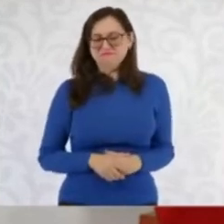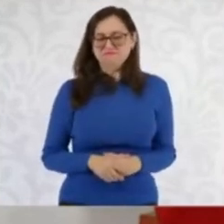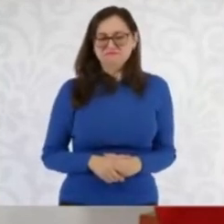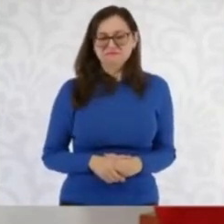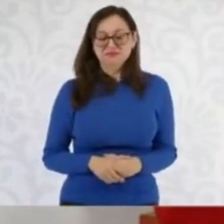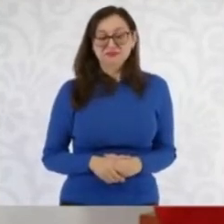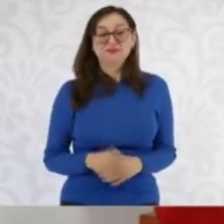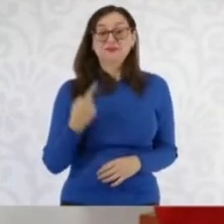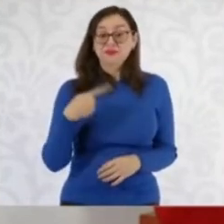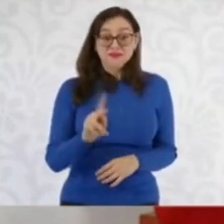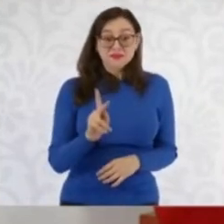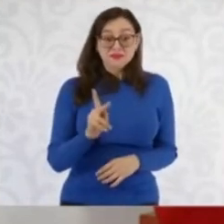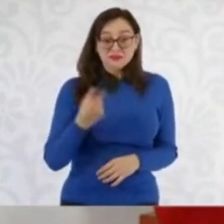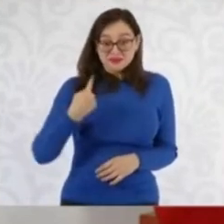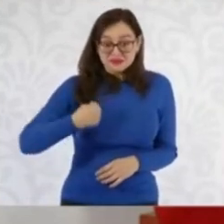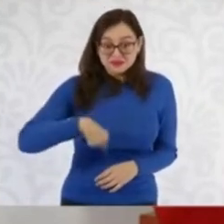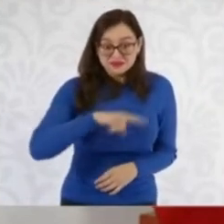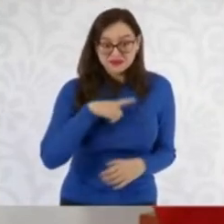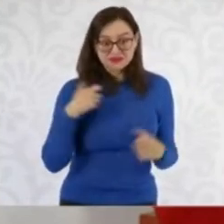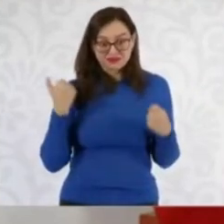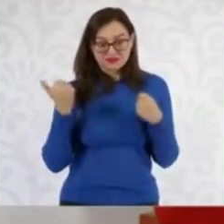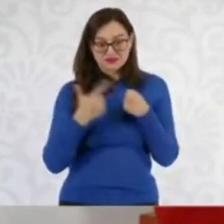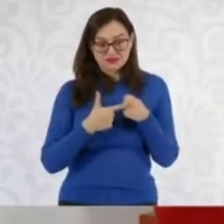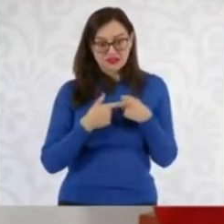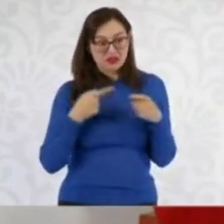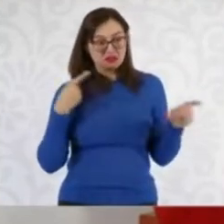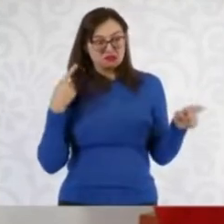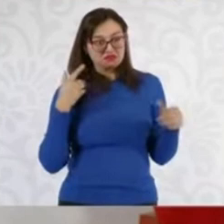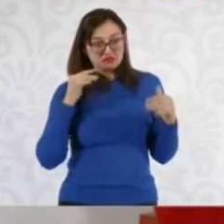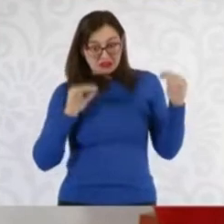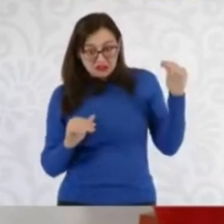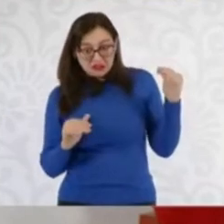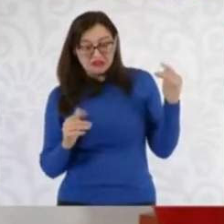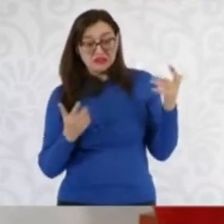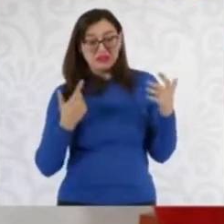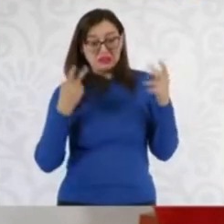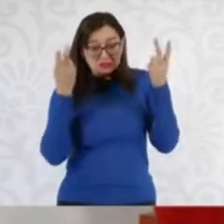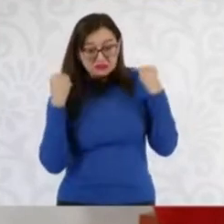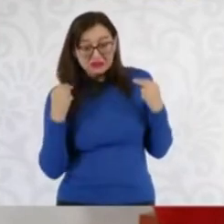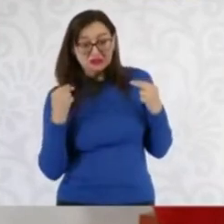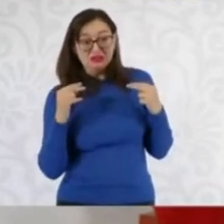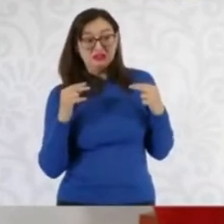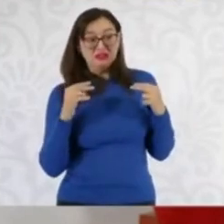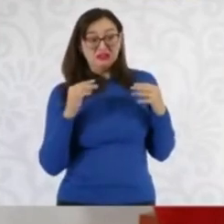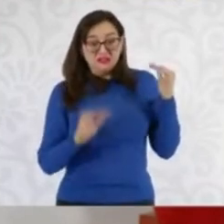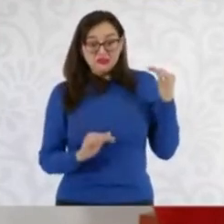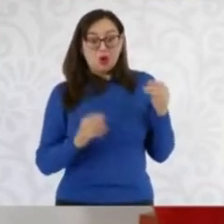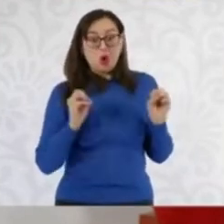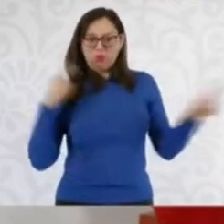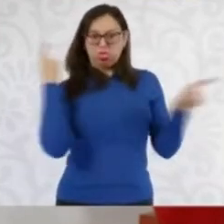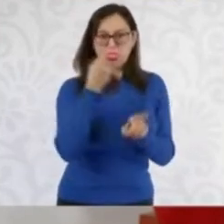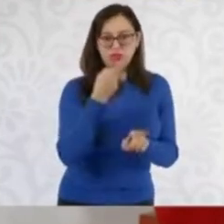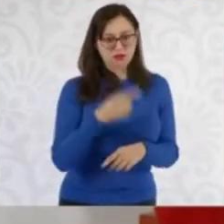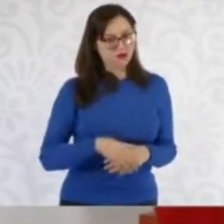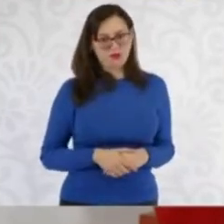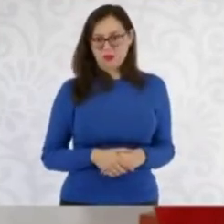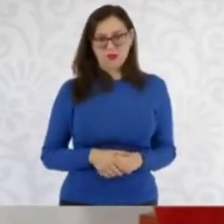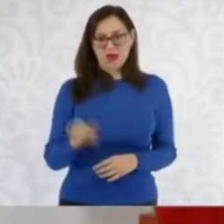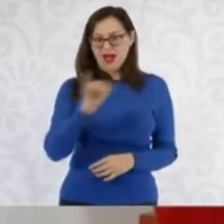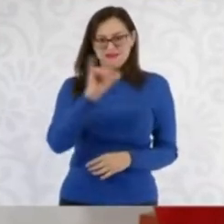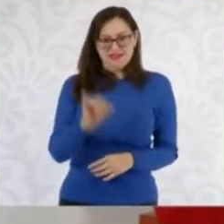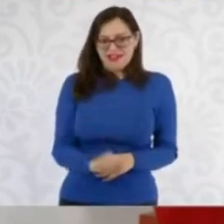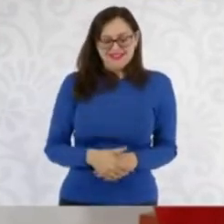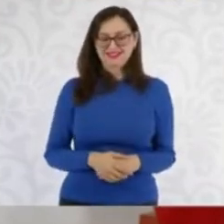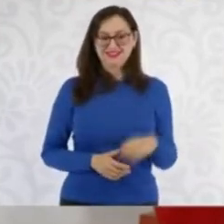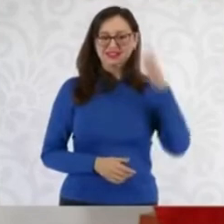los mexicanos que nunca vamos a agachar la cabeza ni a ser indignos en una conversación. Entonces,